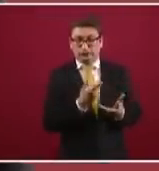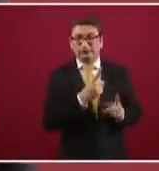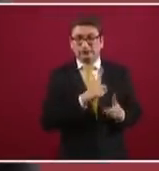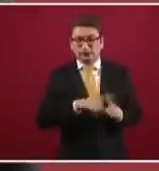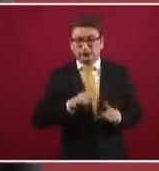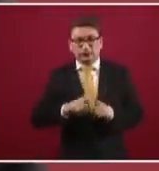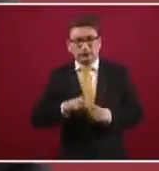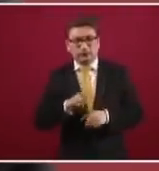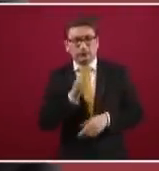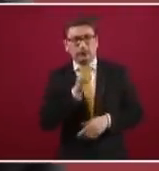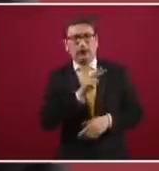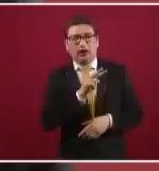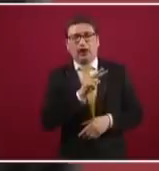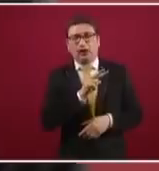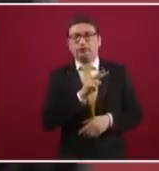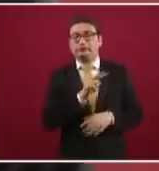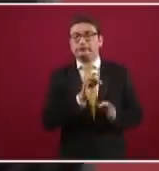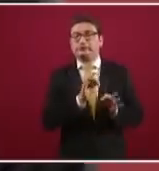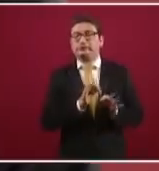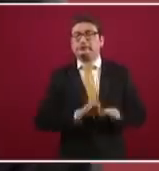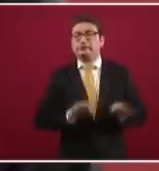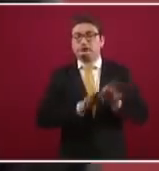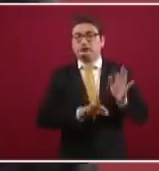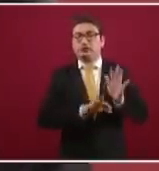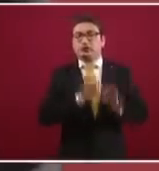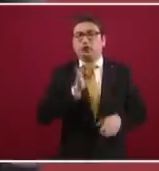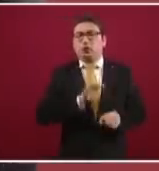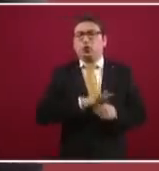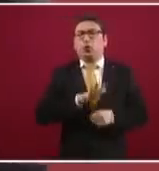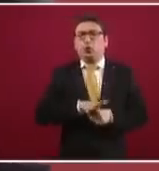que se tienen que destacar. Una es su sistema